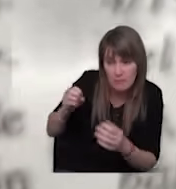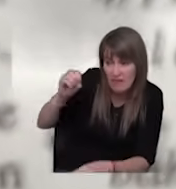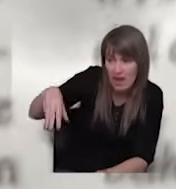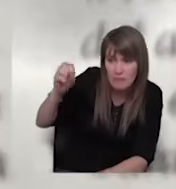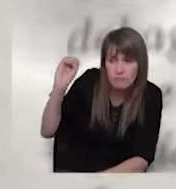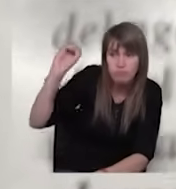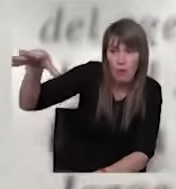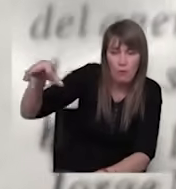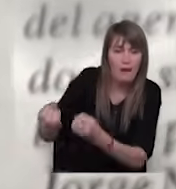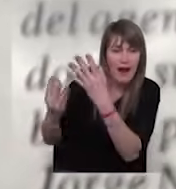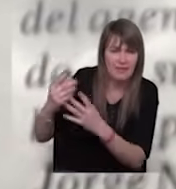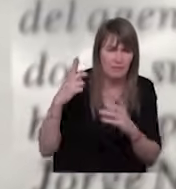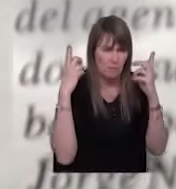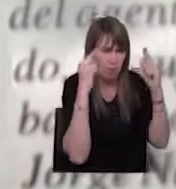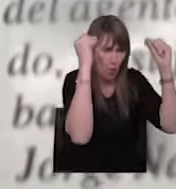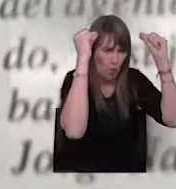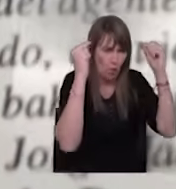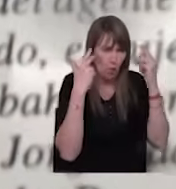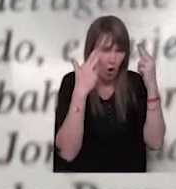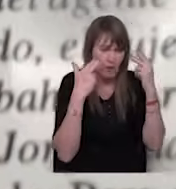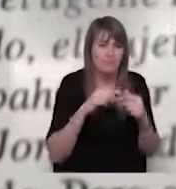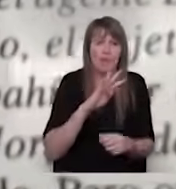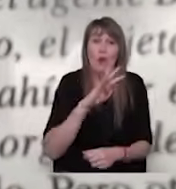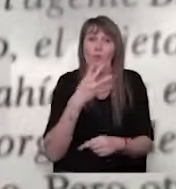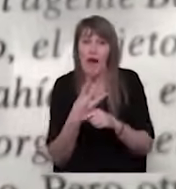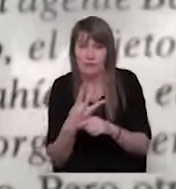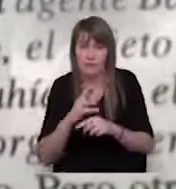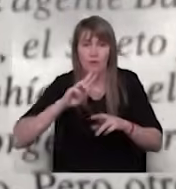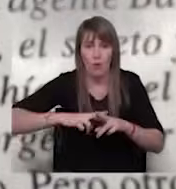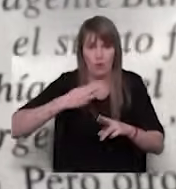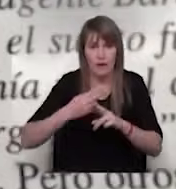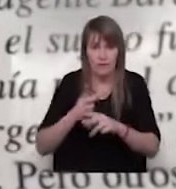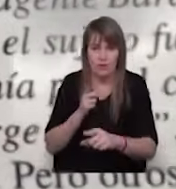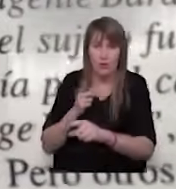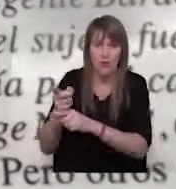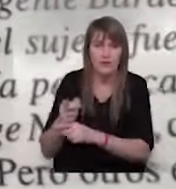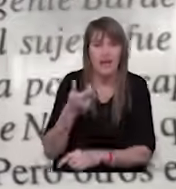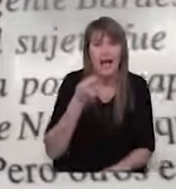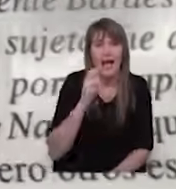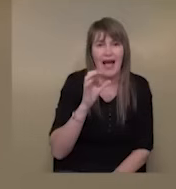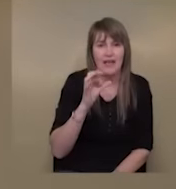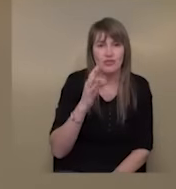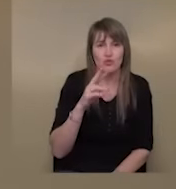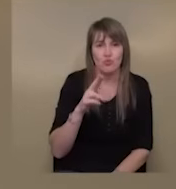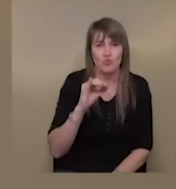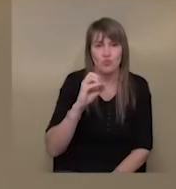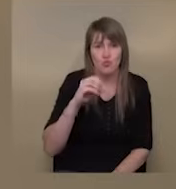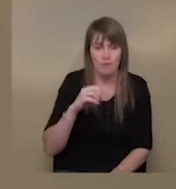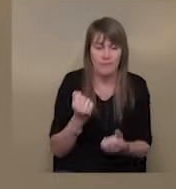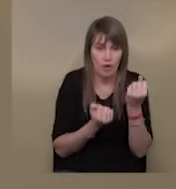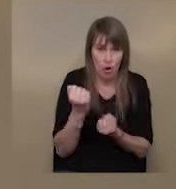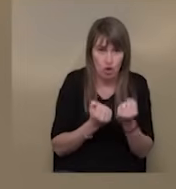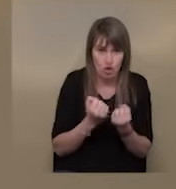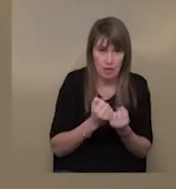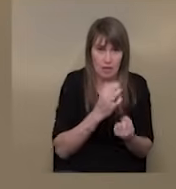jardín, saliendo inmediatamente de la zona. 4. Nuevamente contra el domicilio del doctor Artucio. Utilizamos un coche de jefatura que recogí en la